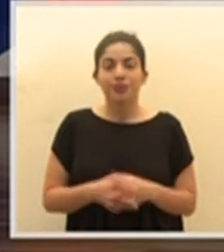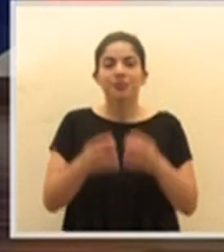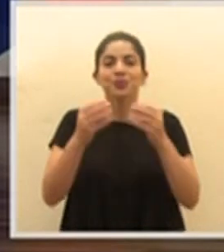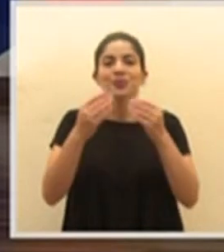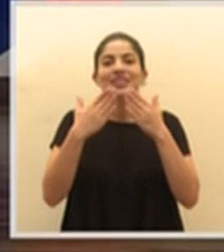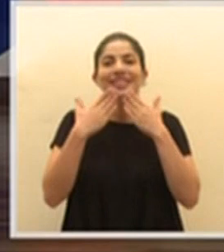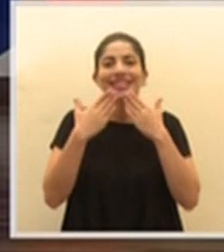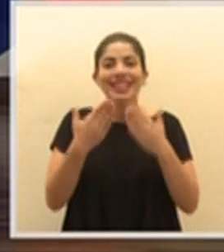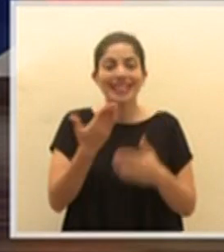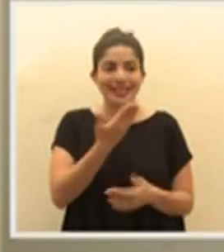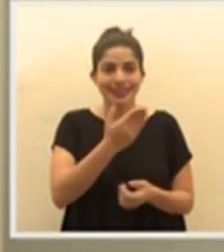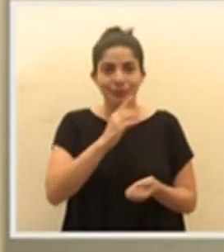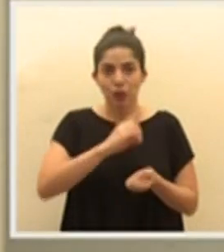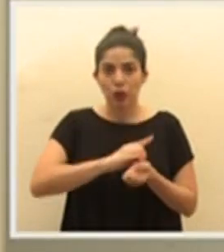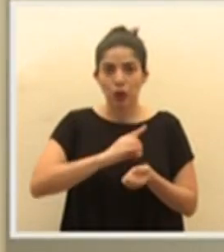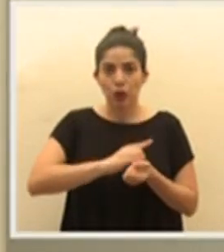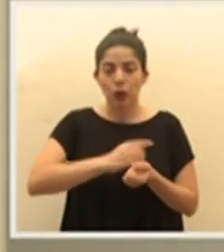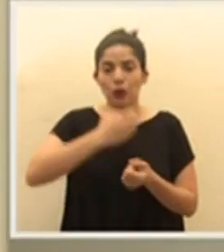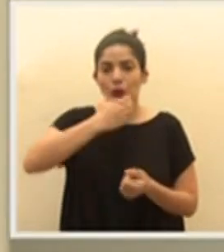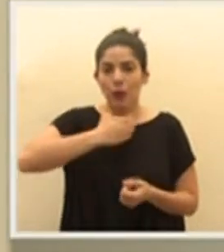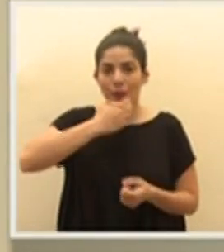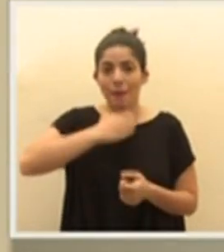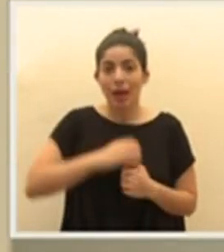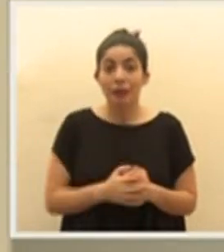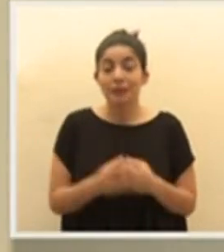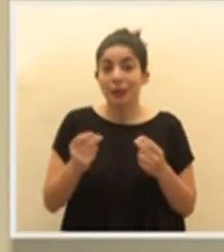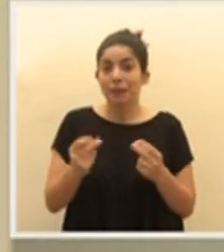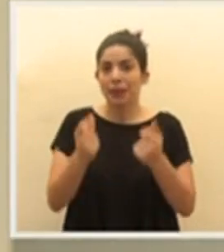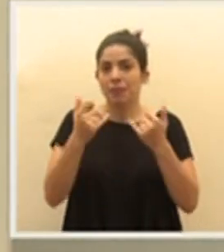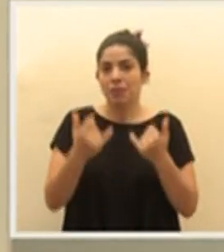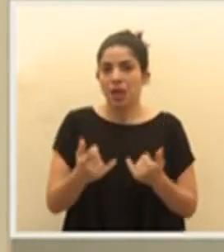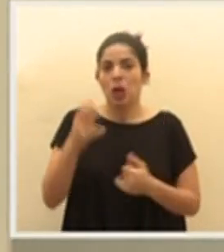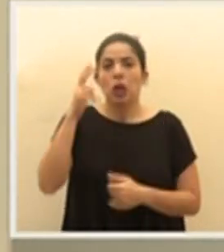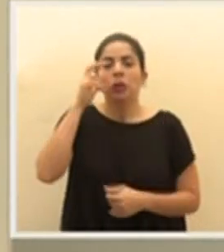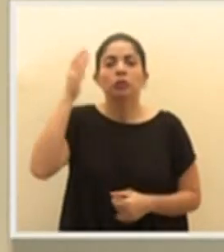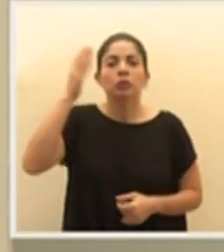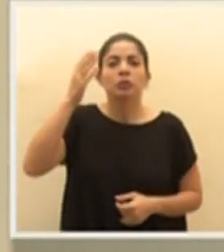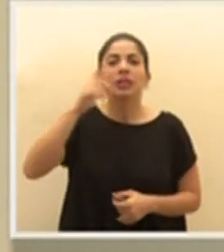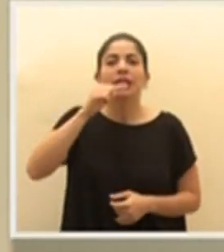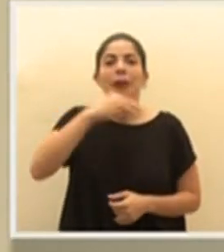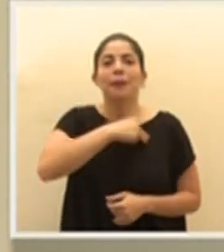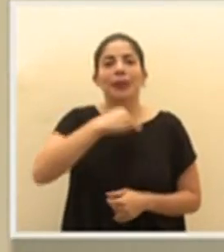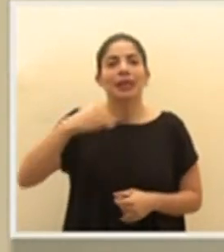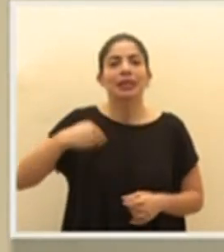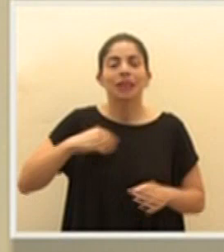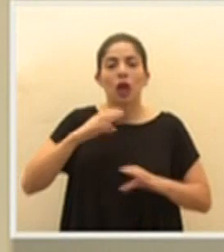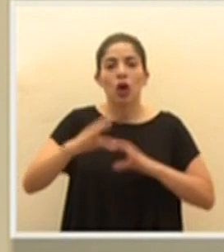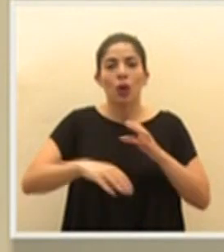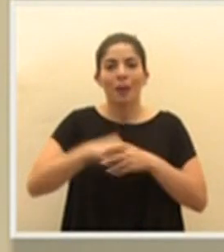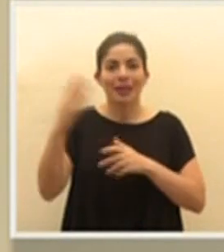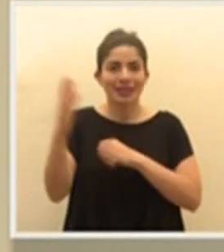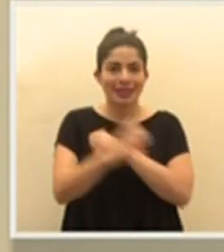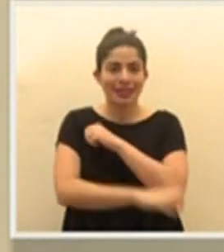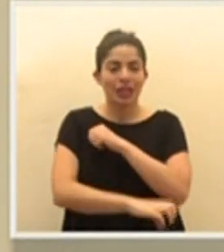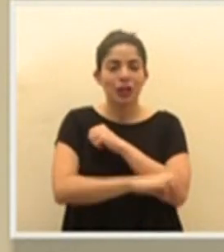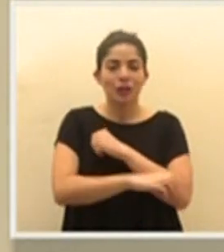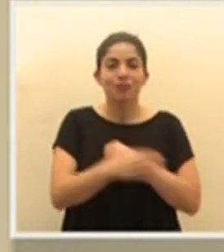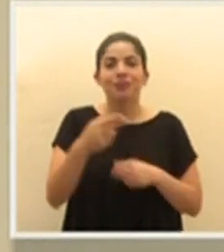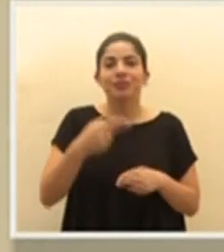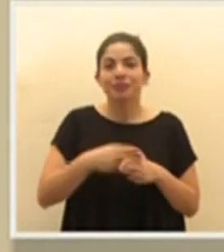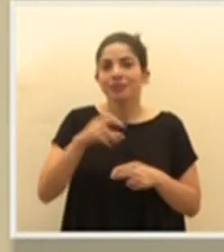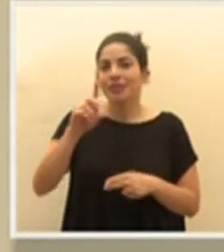Muchísimas gracias al doctor Román Macaya. De inmediato vamos a escuchar a la ministra de Comercio Exterior, la señora Diala